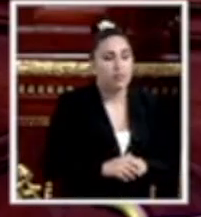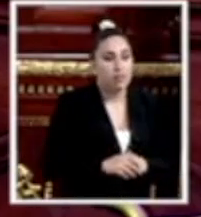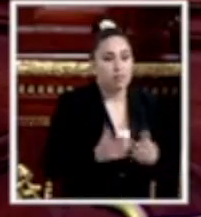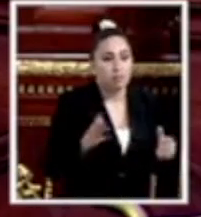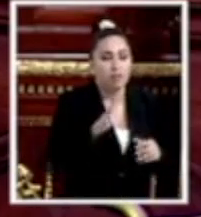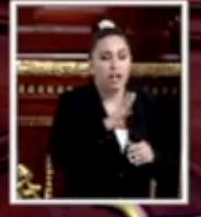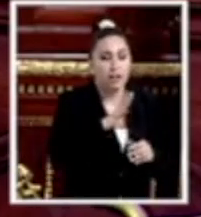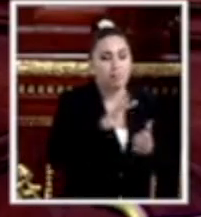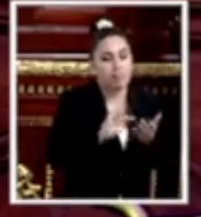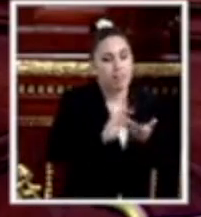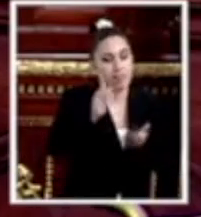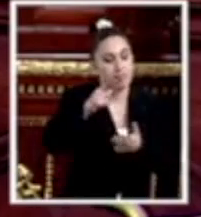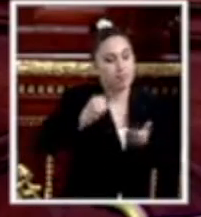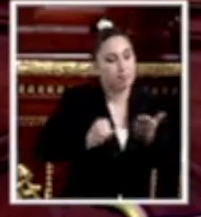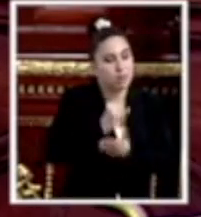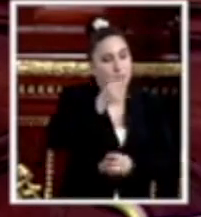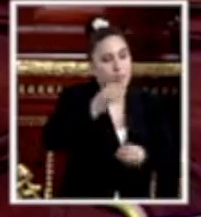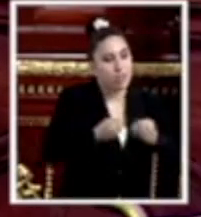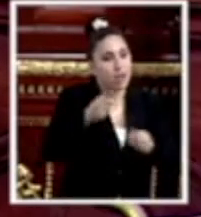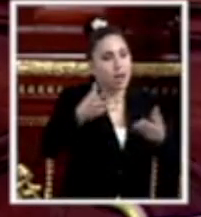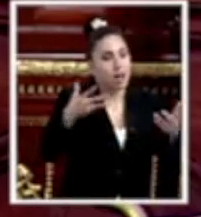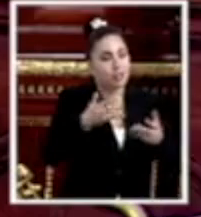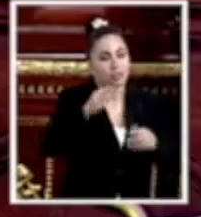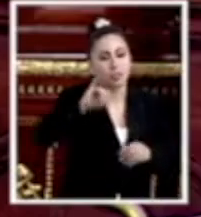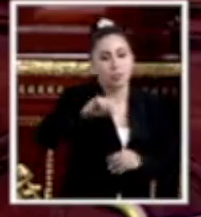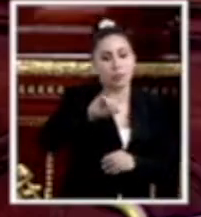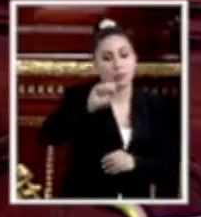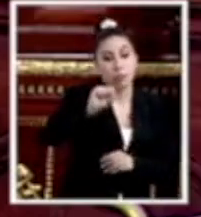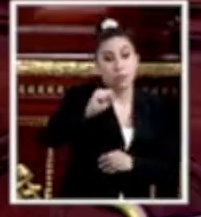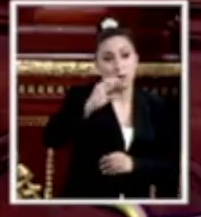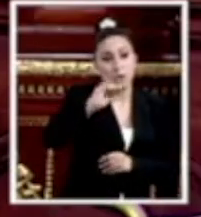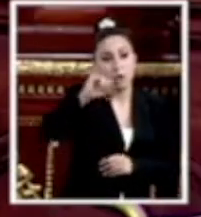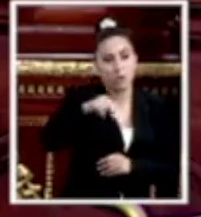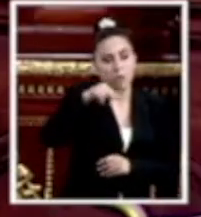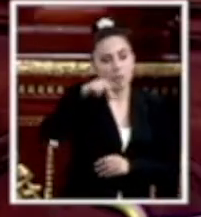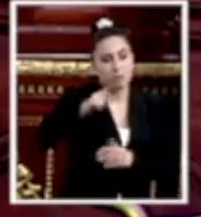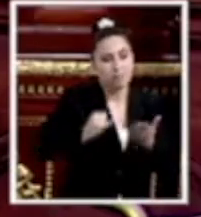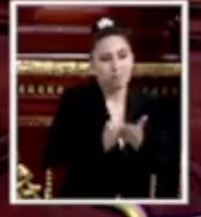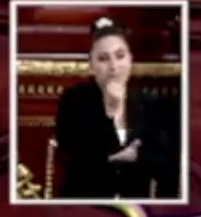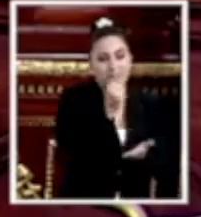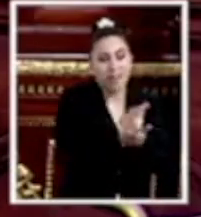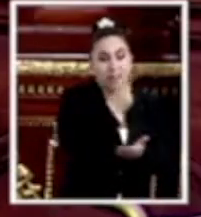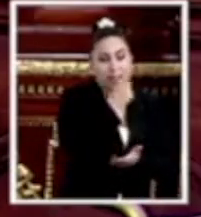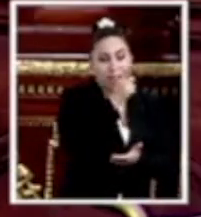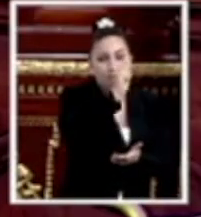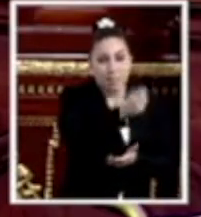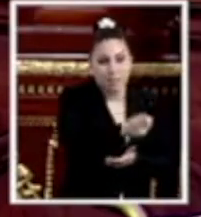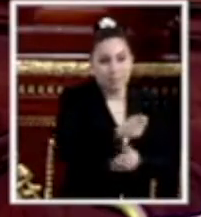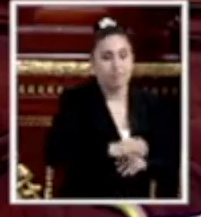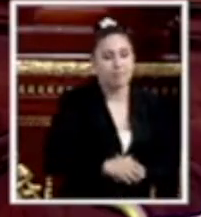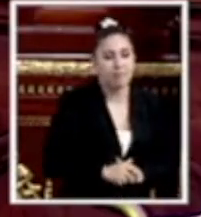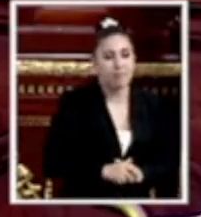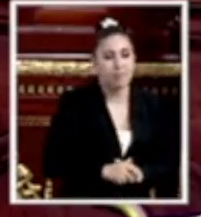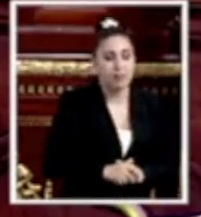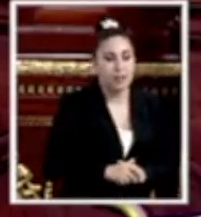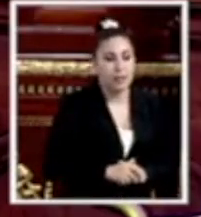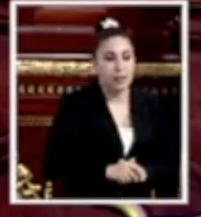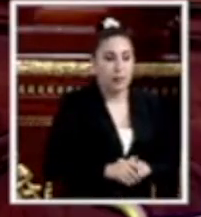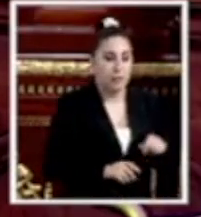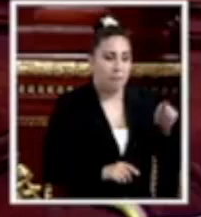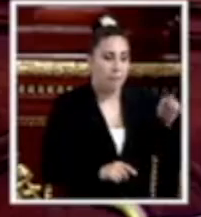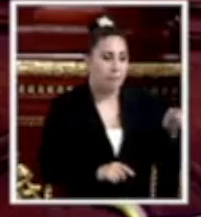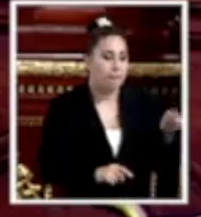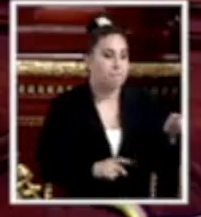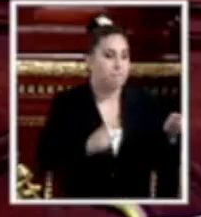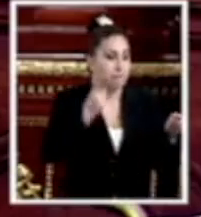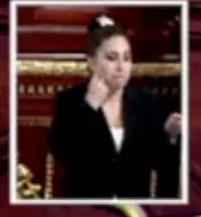jurisprudencia emitida por la Suprema Corte de Justicia de la Nación, la cual señala que al legislador